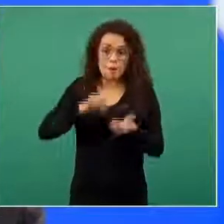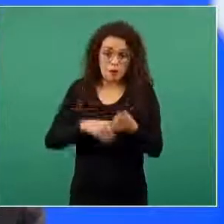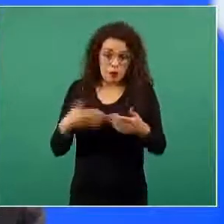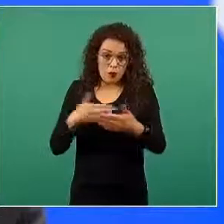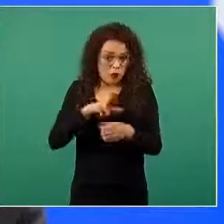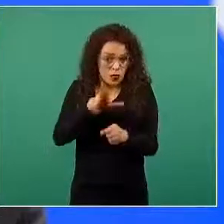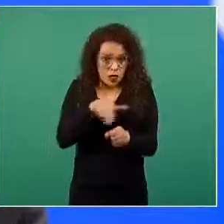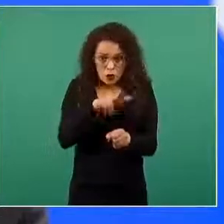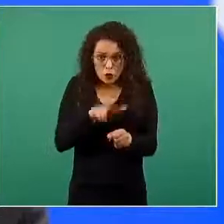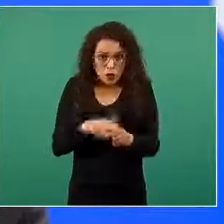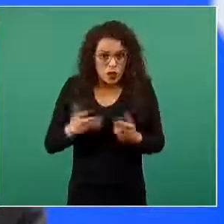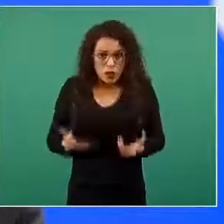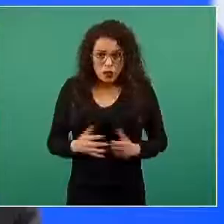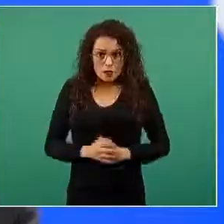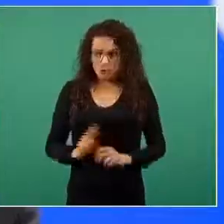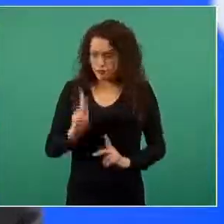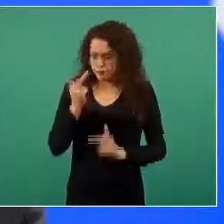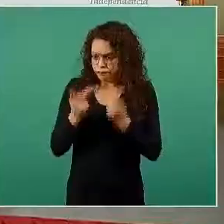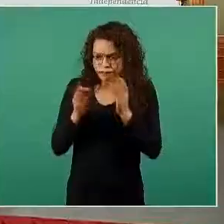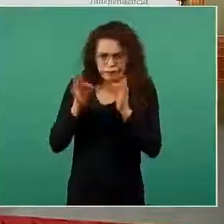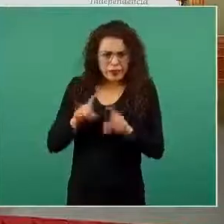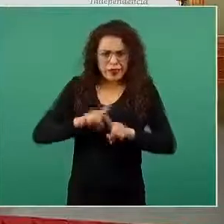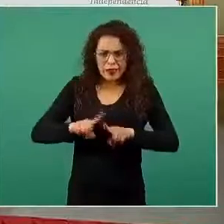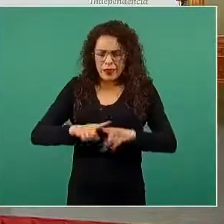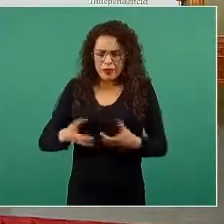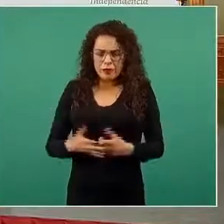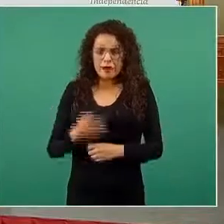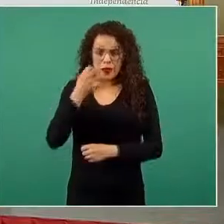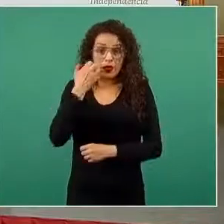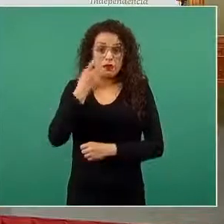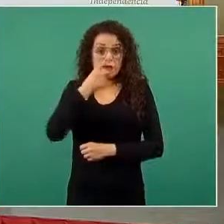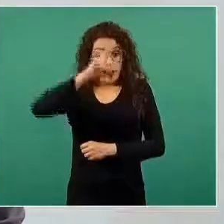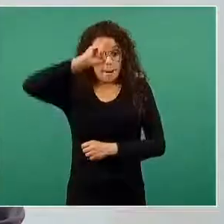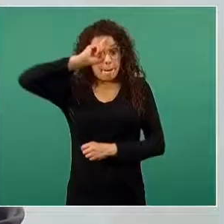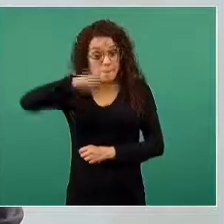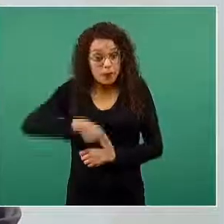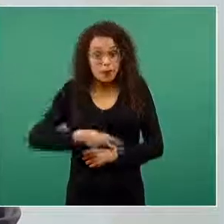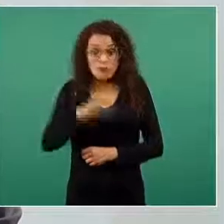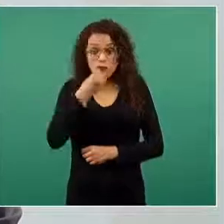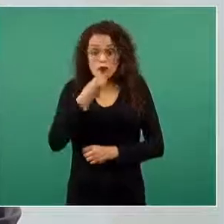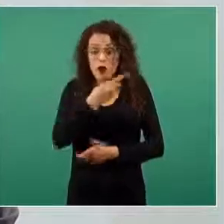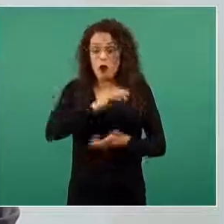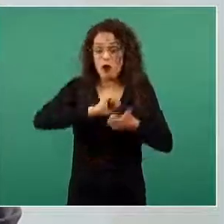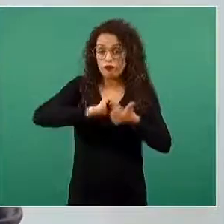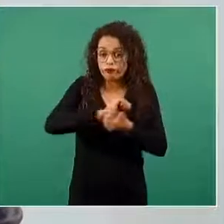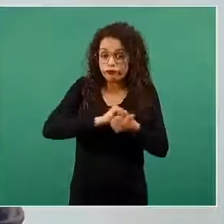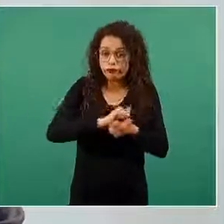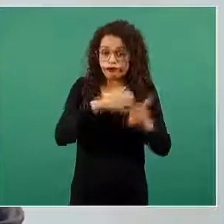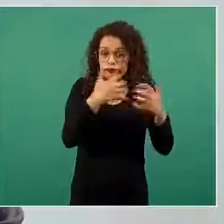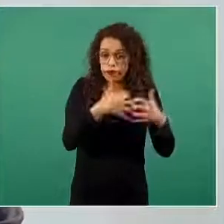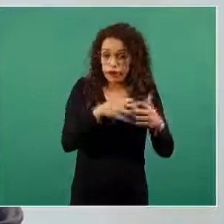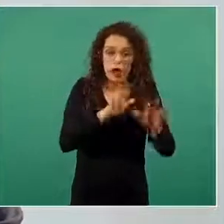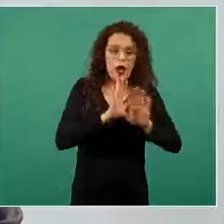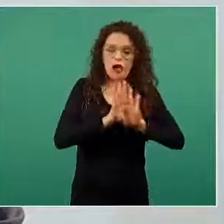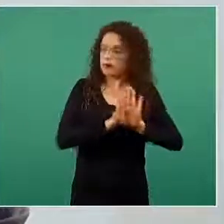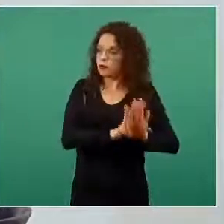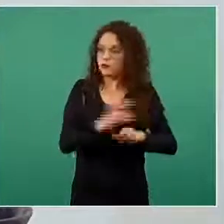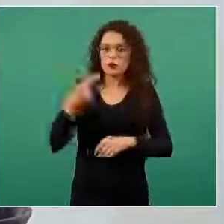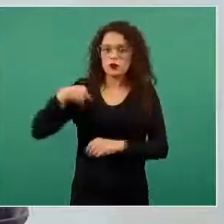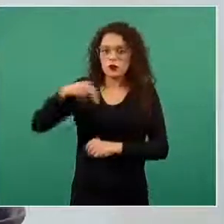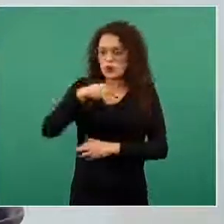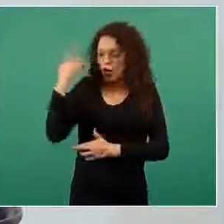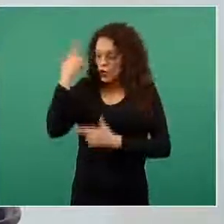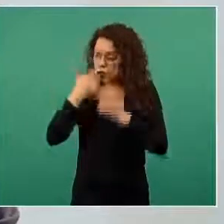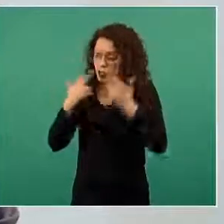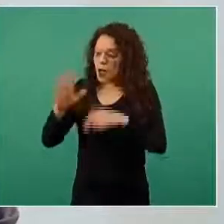que venga la prohibición del alimento procesado, sino nosotros estamos haciendo todo un proceso de identificar cuál es la razón